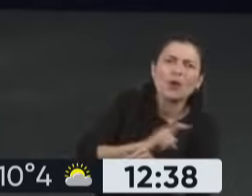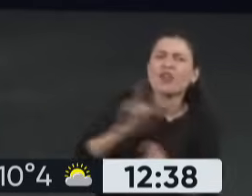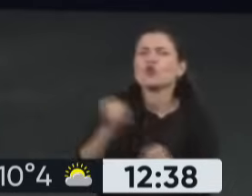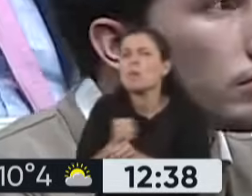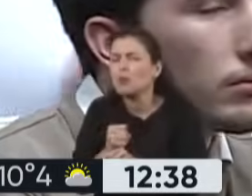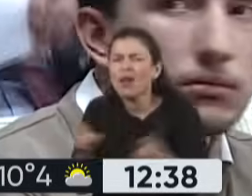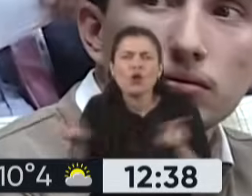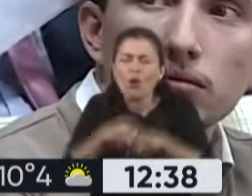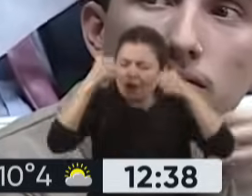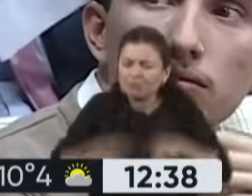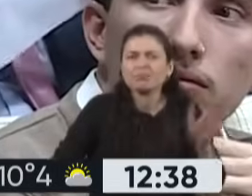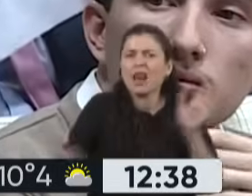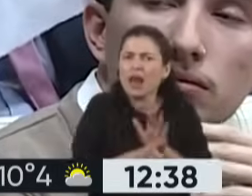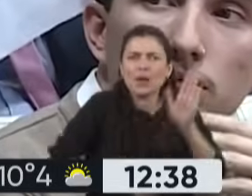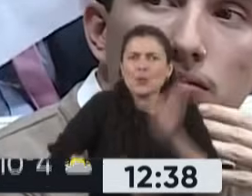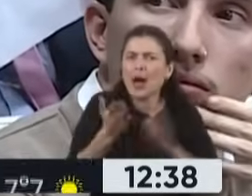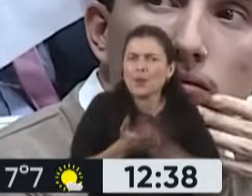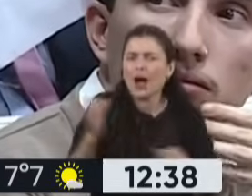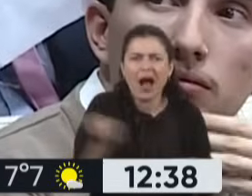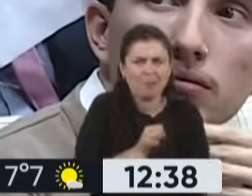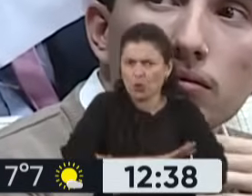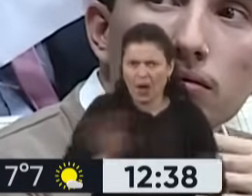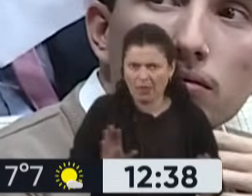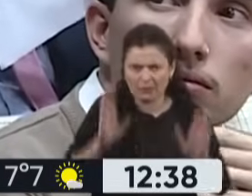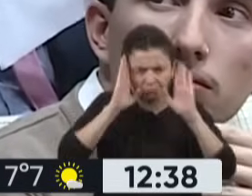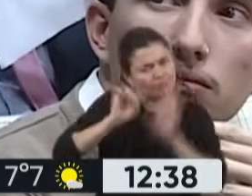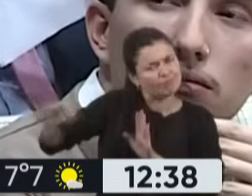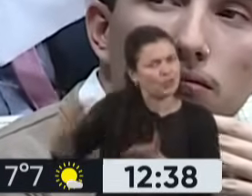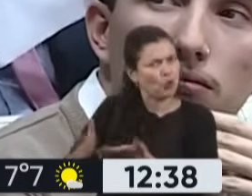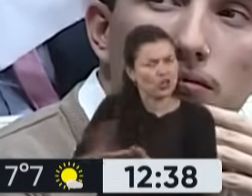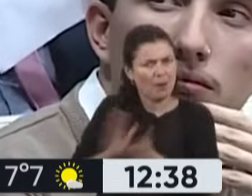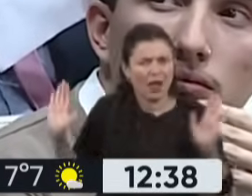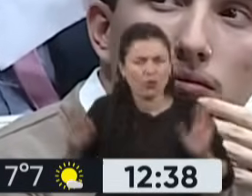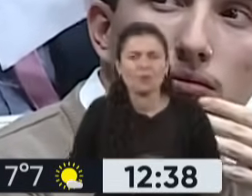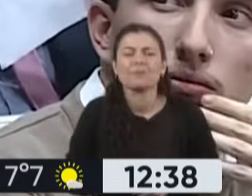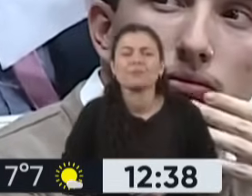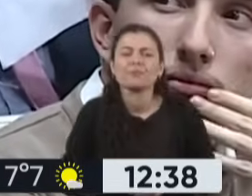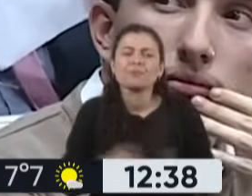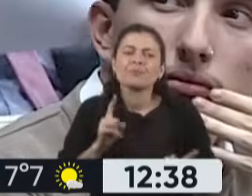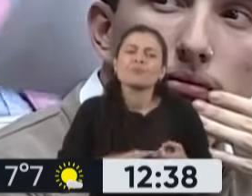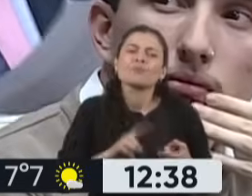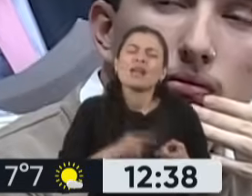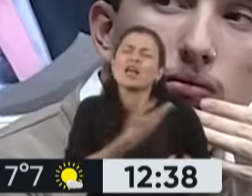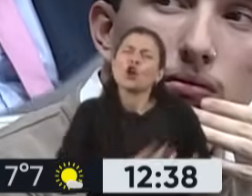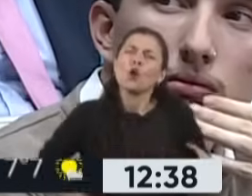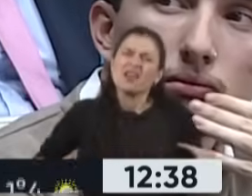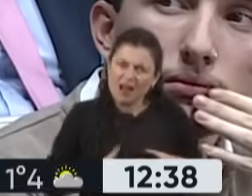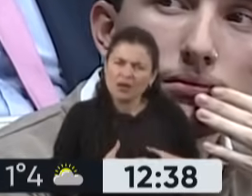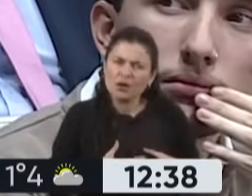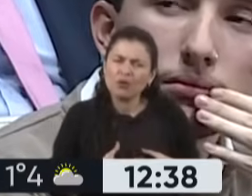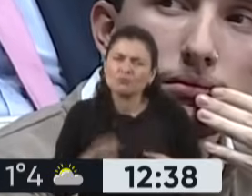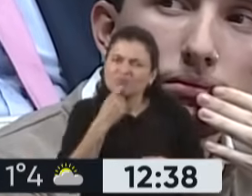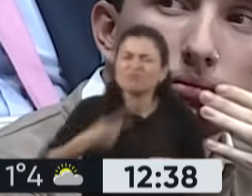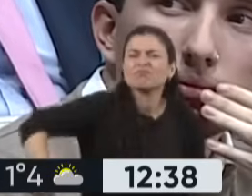Sí. Bueno, la otra pregunta que le quiero hacer tiene que ver con que de qué manera el gobierno puede garantizar que